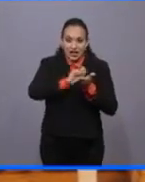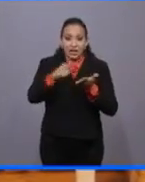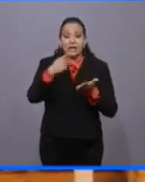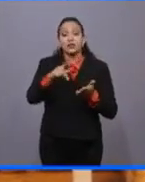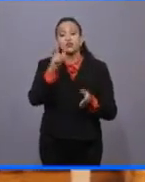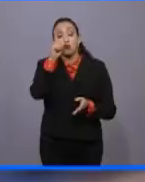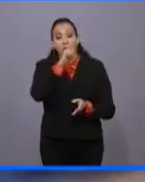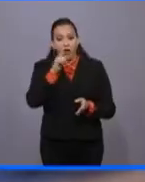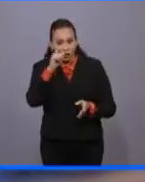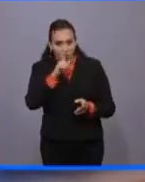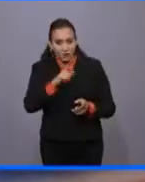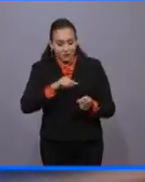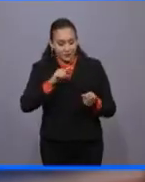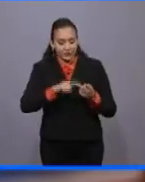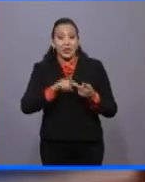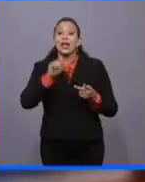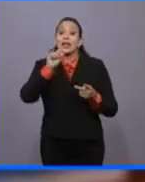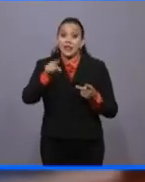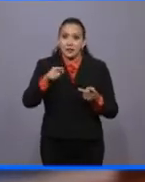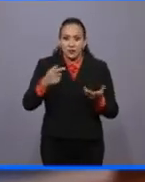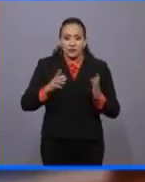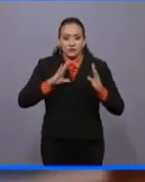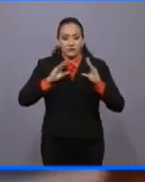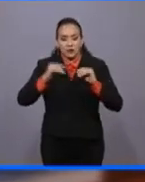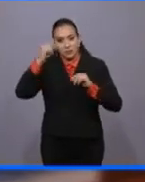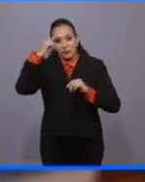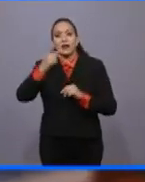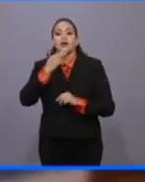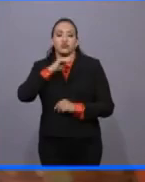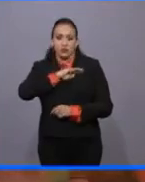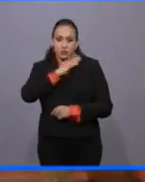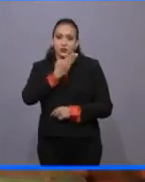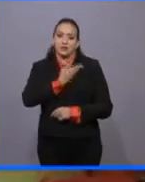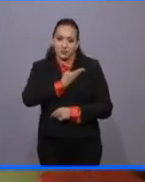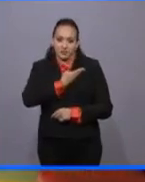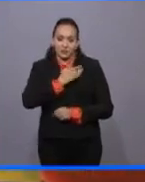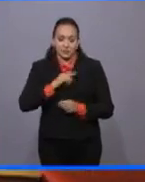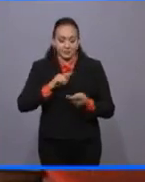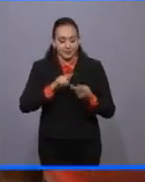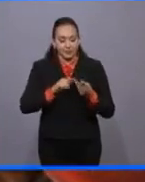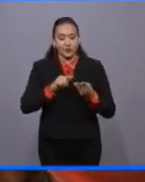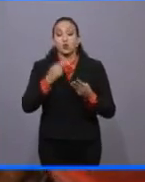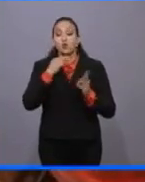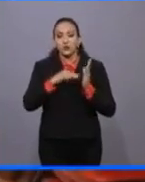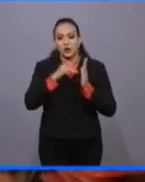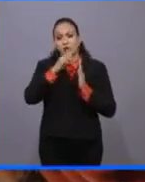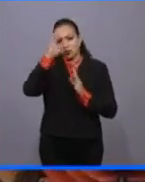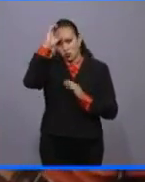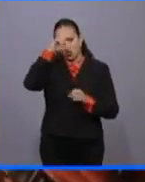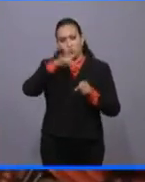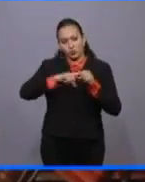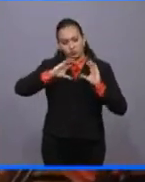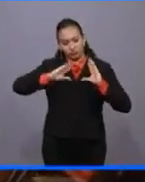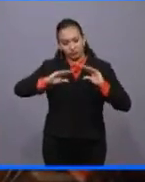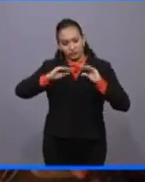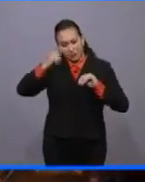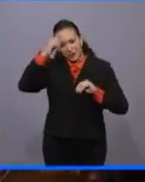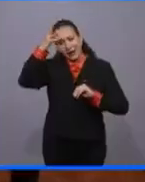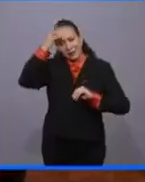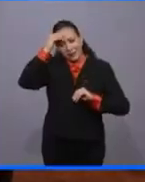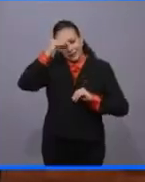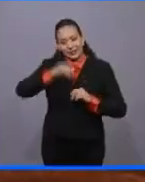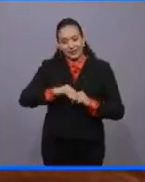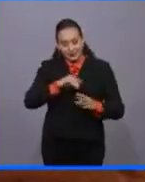su propia lengua, a la par de garantizar el dominio del español, emplear sus métodos culturales de enseñanza y